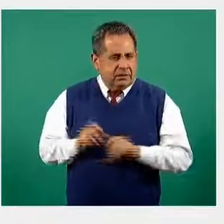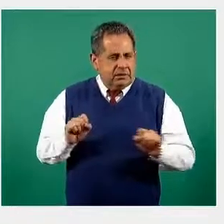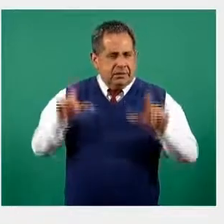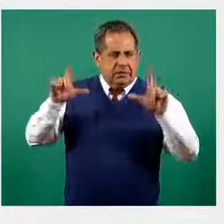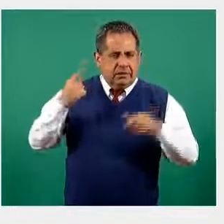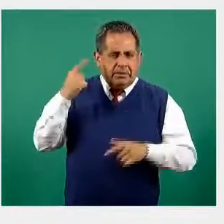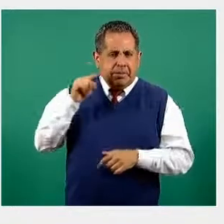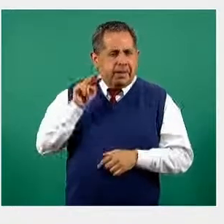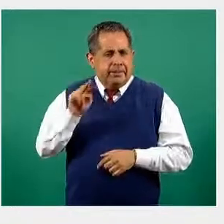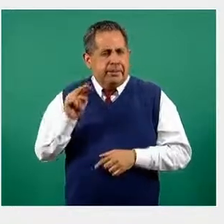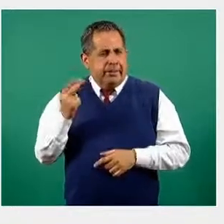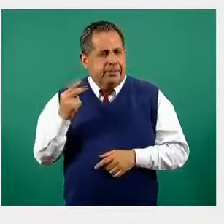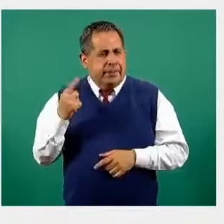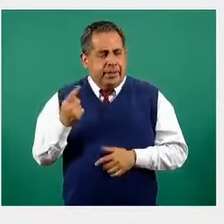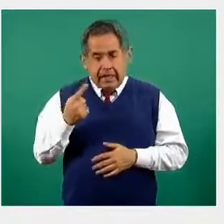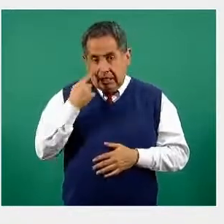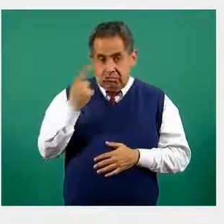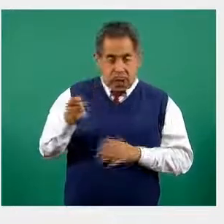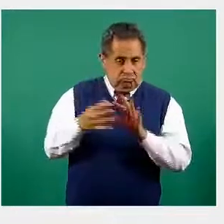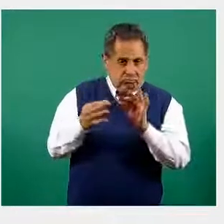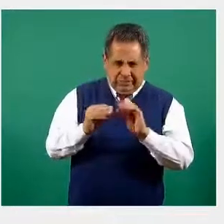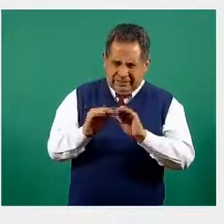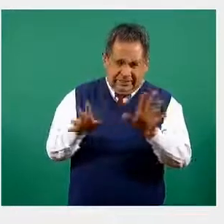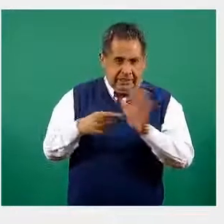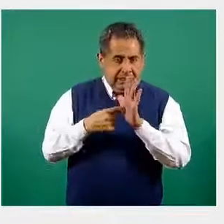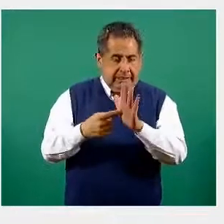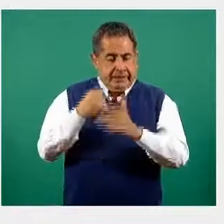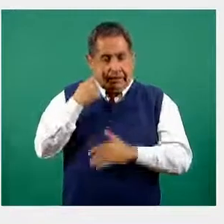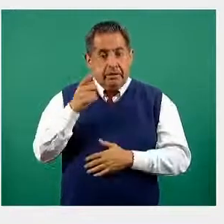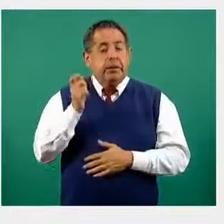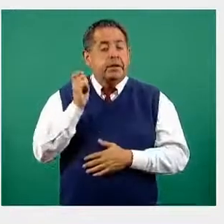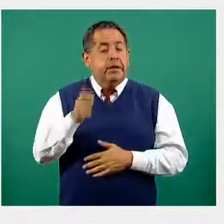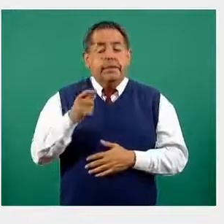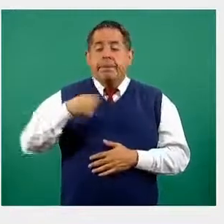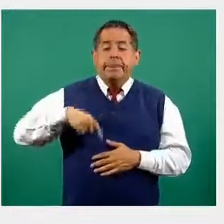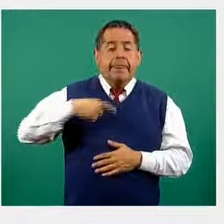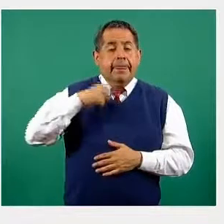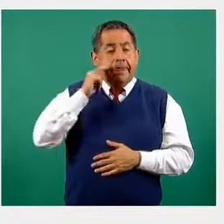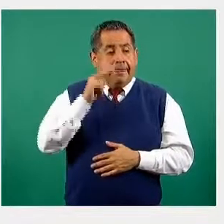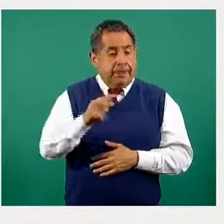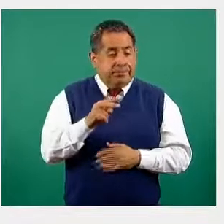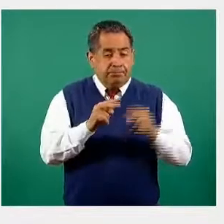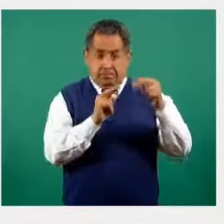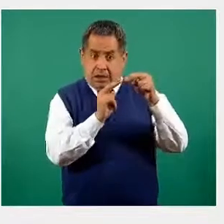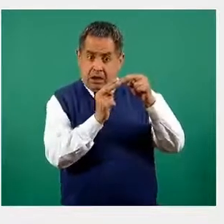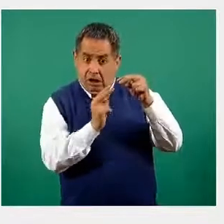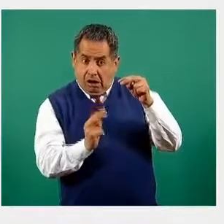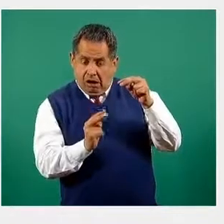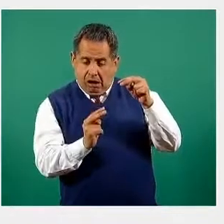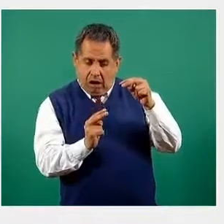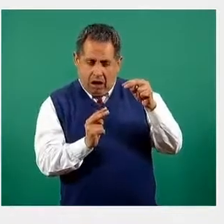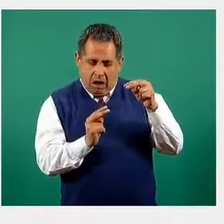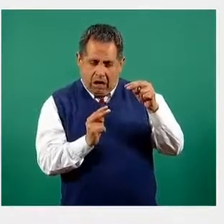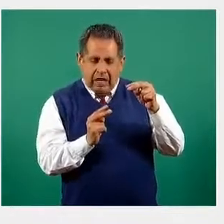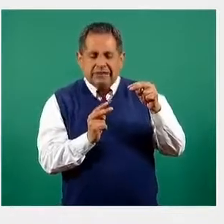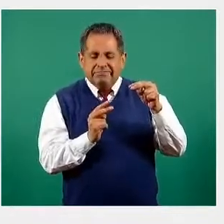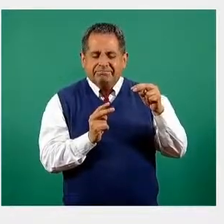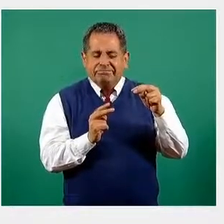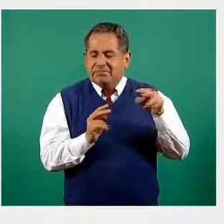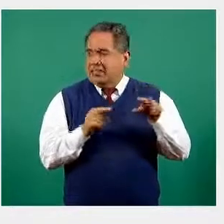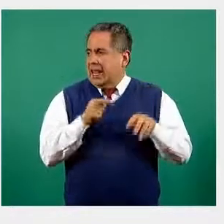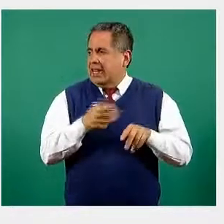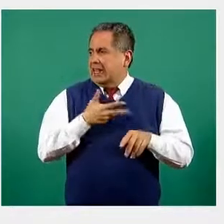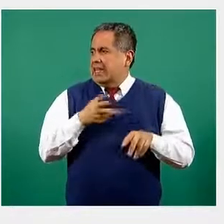cuadro? Porque quiero enfatizar aquí que para que puedan existir o determinar o clasificar estas